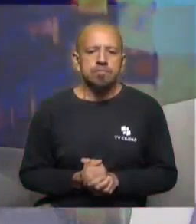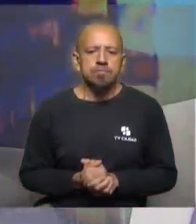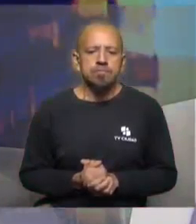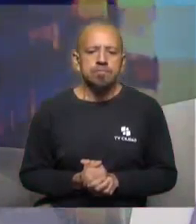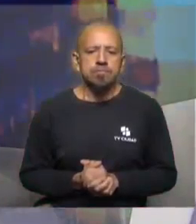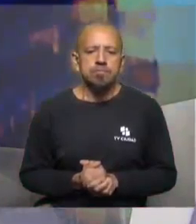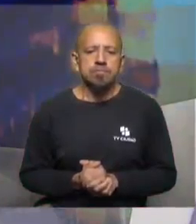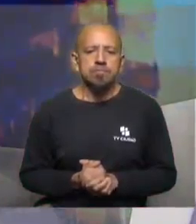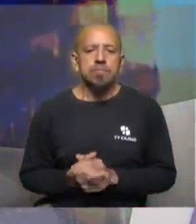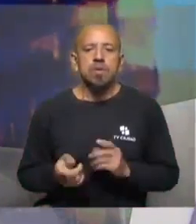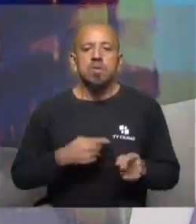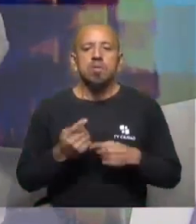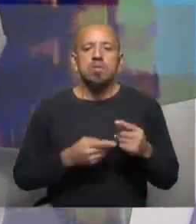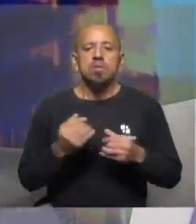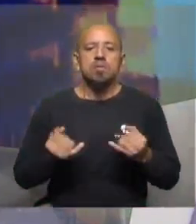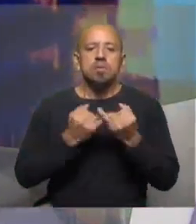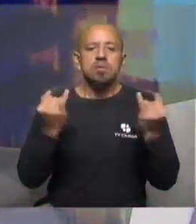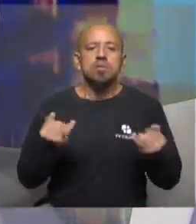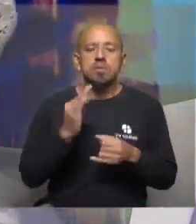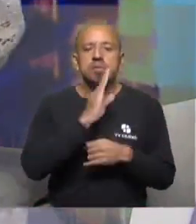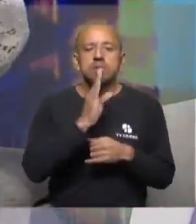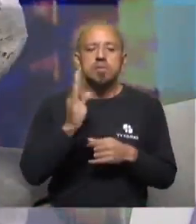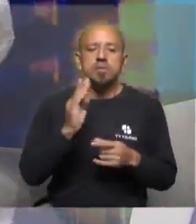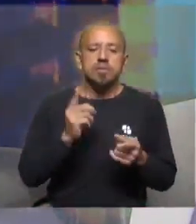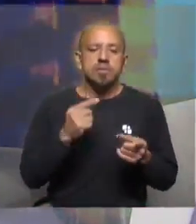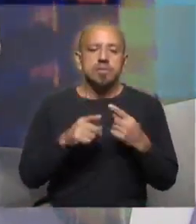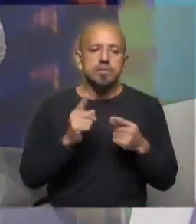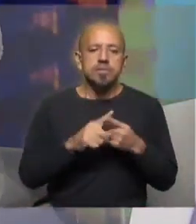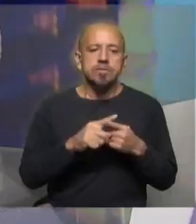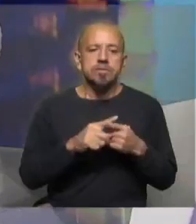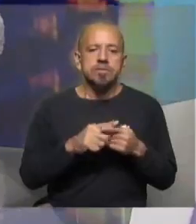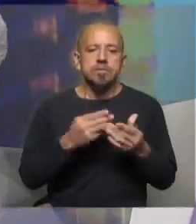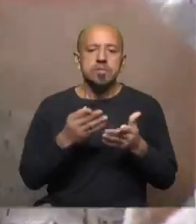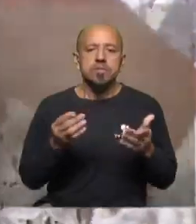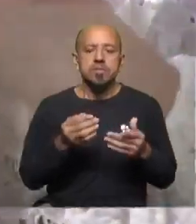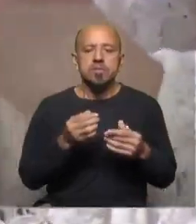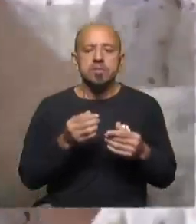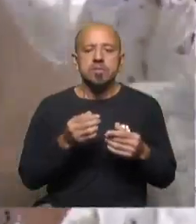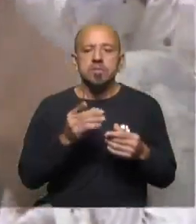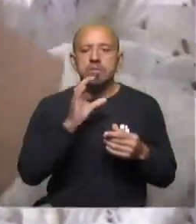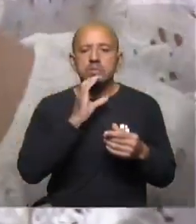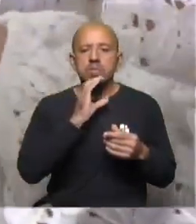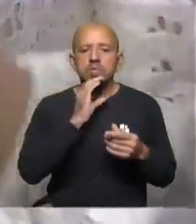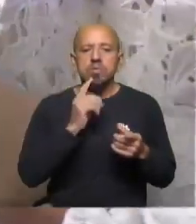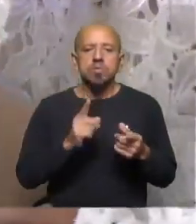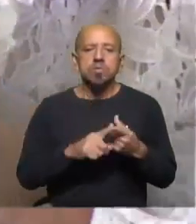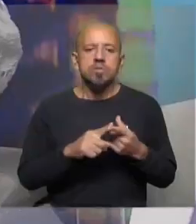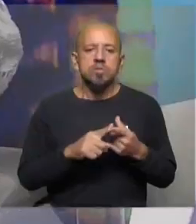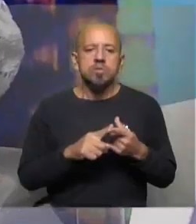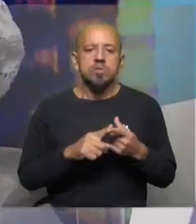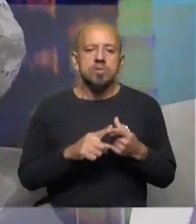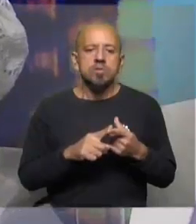y seguimos festejando el día del libro porque tenemos un libro en la mano una historieta histórica acá